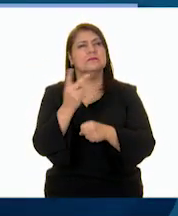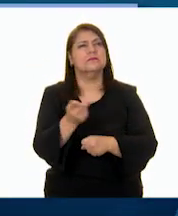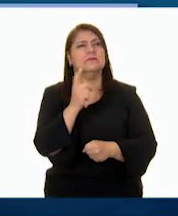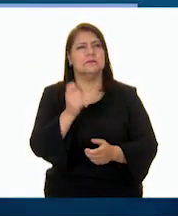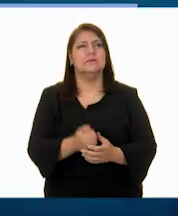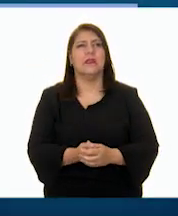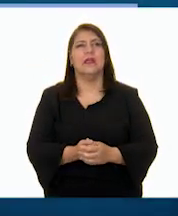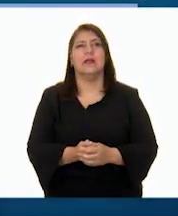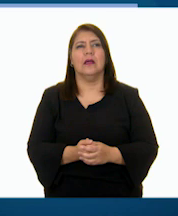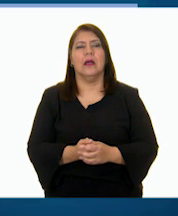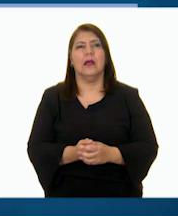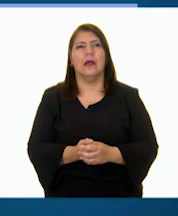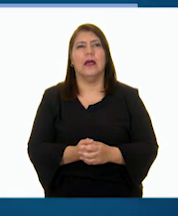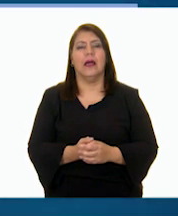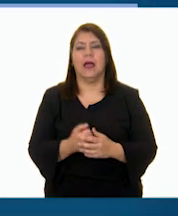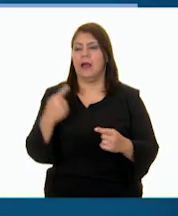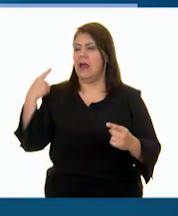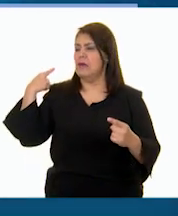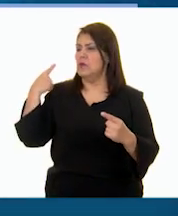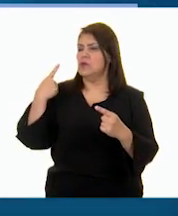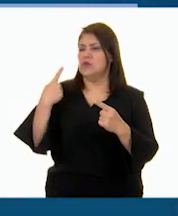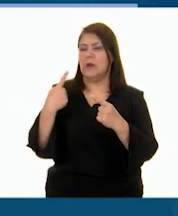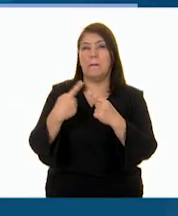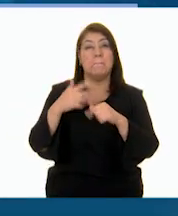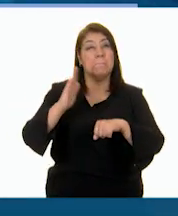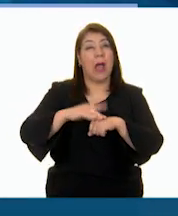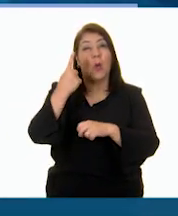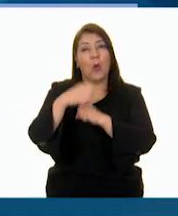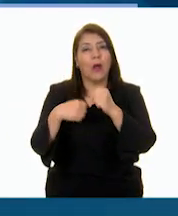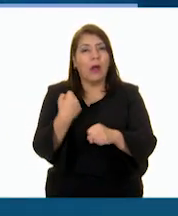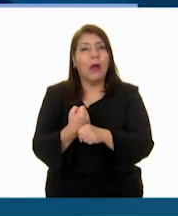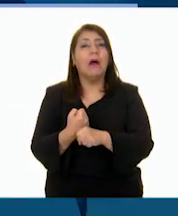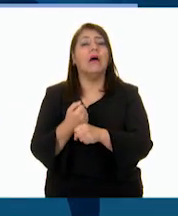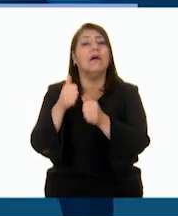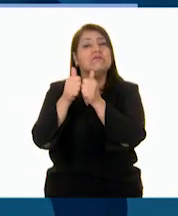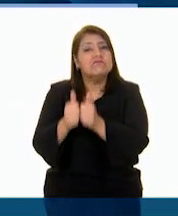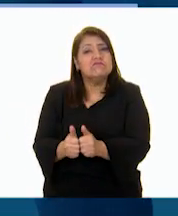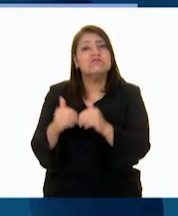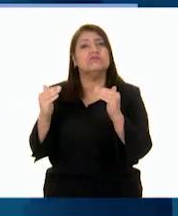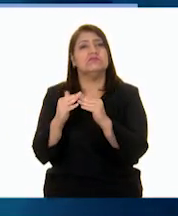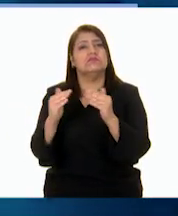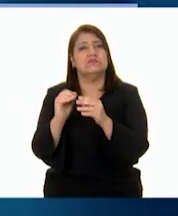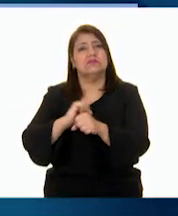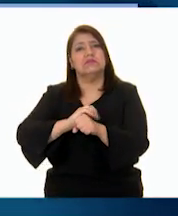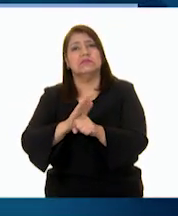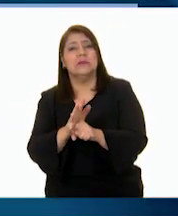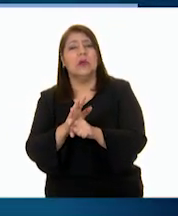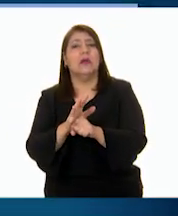¿cómo te has sentido a más de un año de confinamiento por COVID-19?